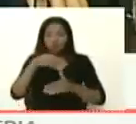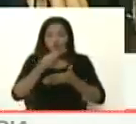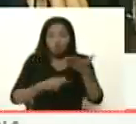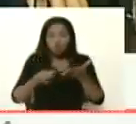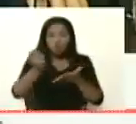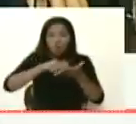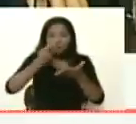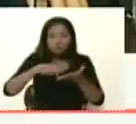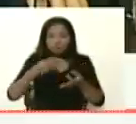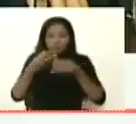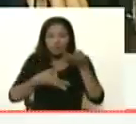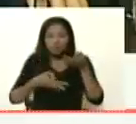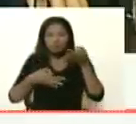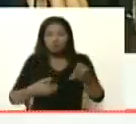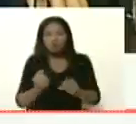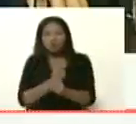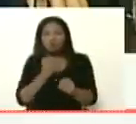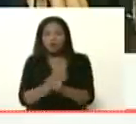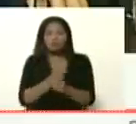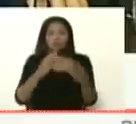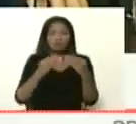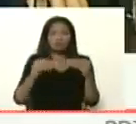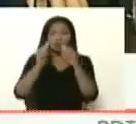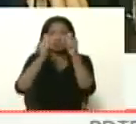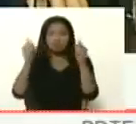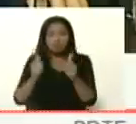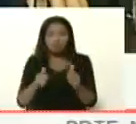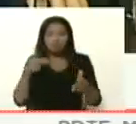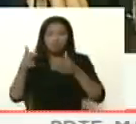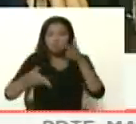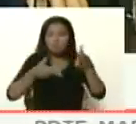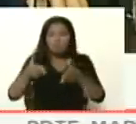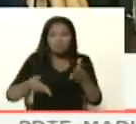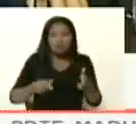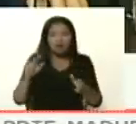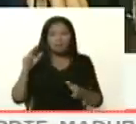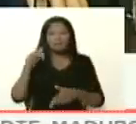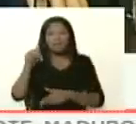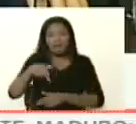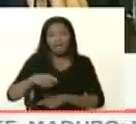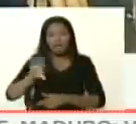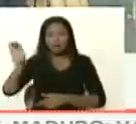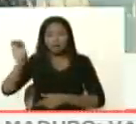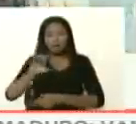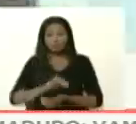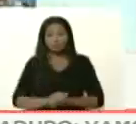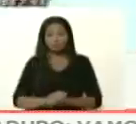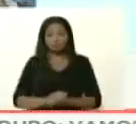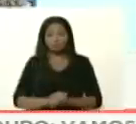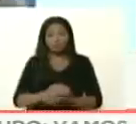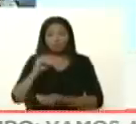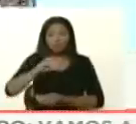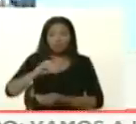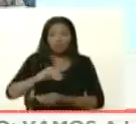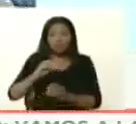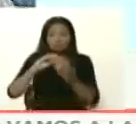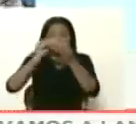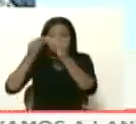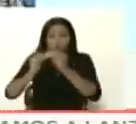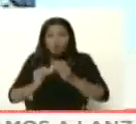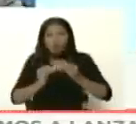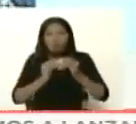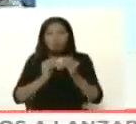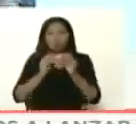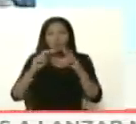de los trabajadores de todos los sistemas ferroviarios y metros del país para establecer una adecuación,